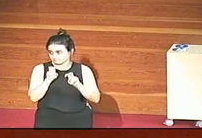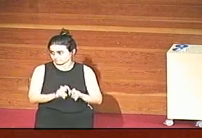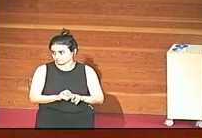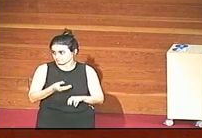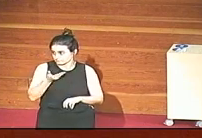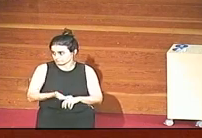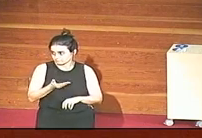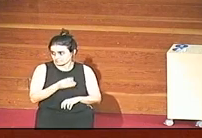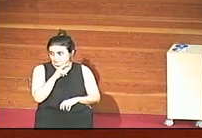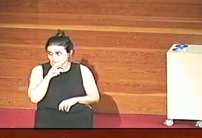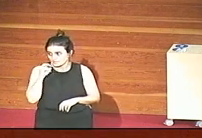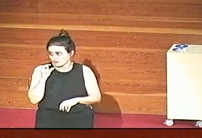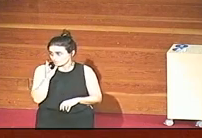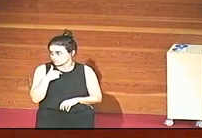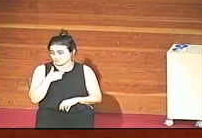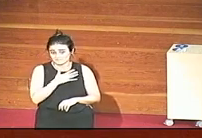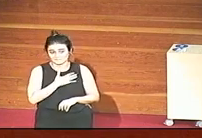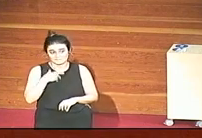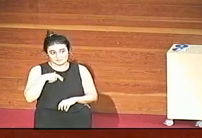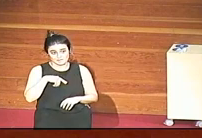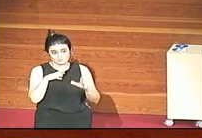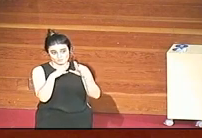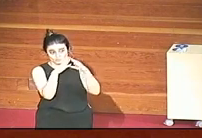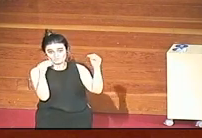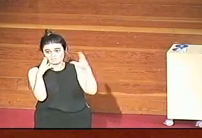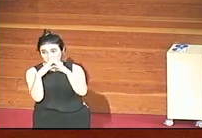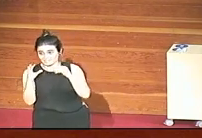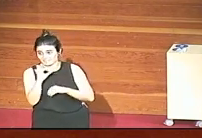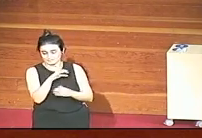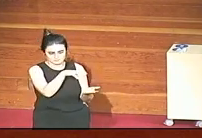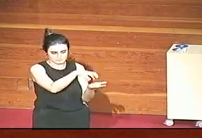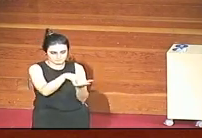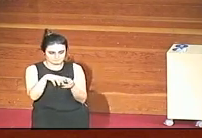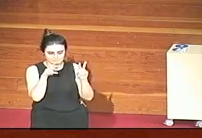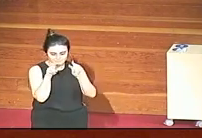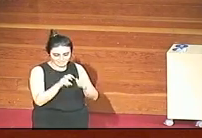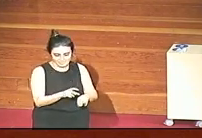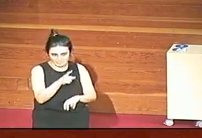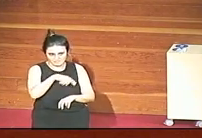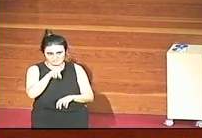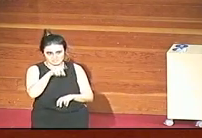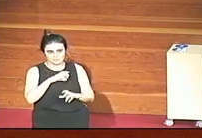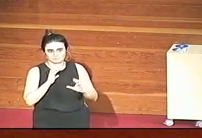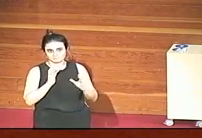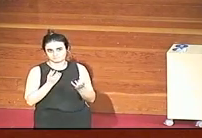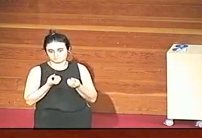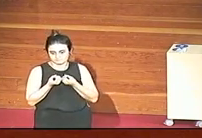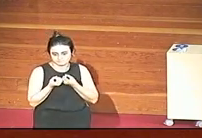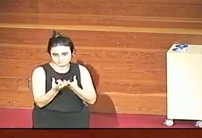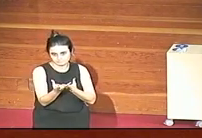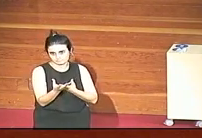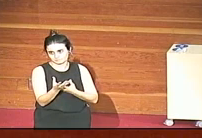y a mí me gustaría que por parte de las universidades y de los centros de investigación se comunicarán esas